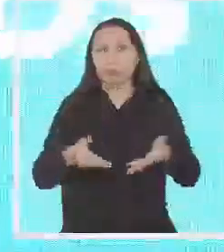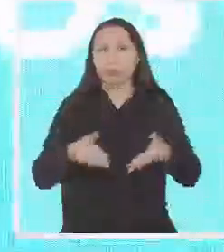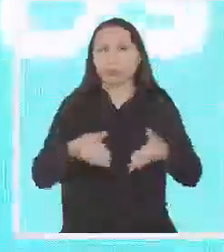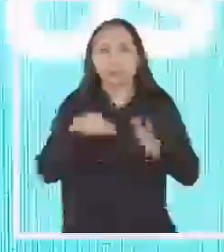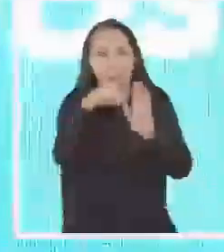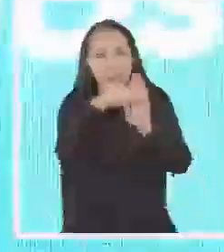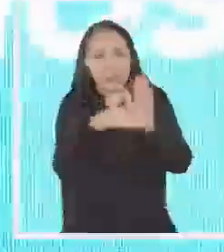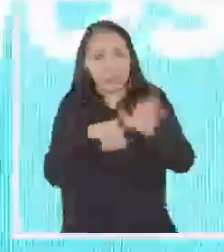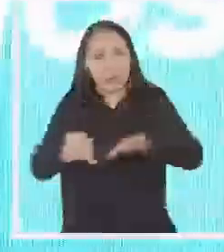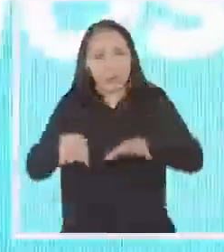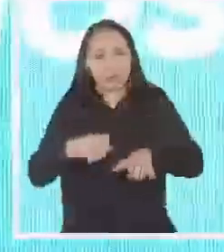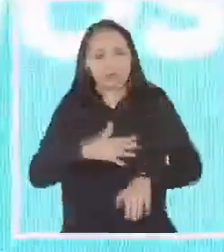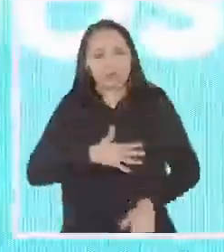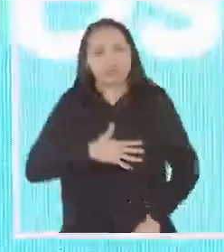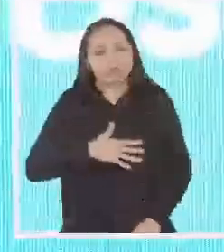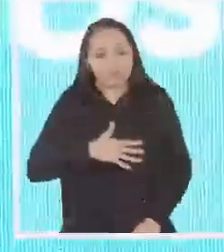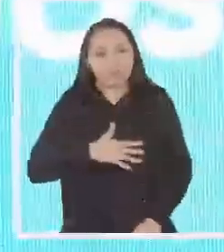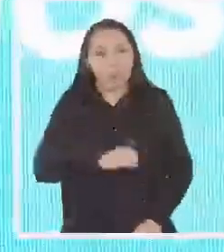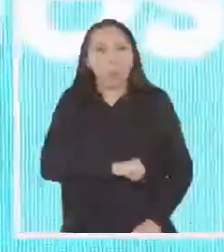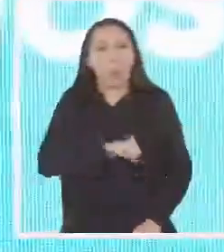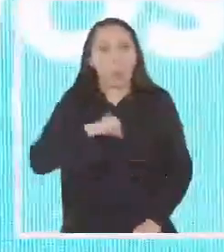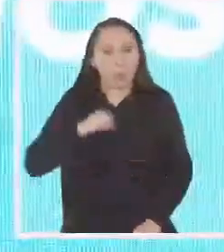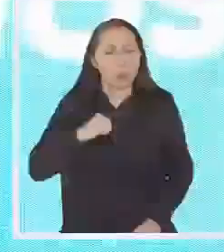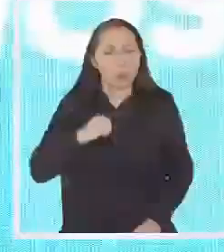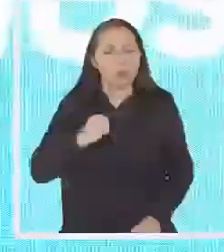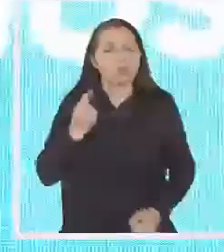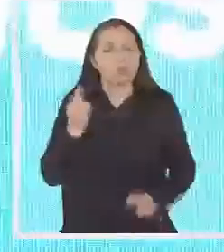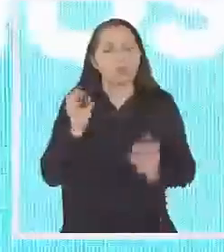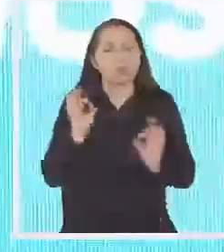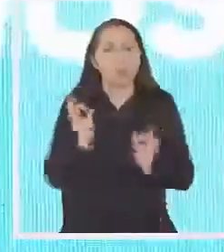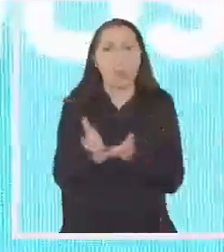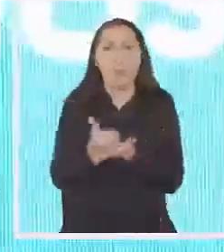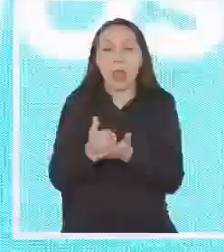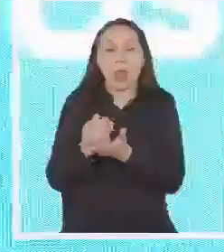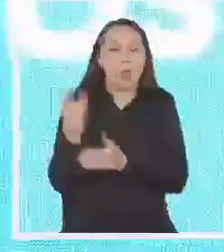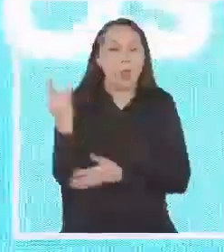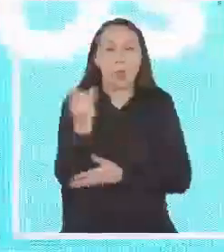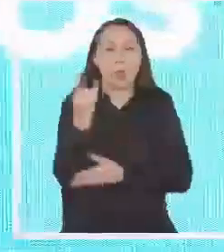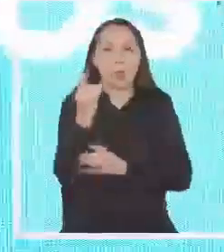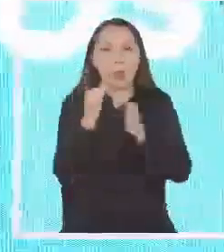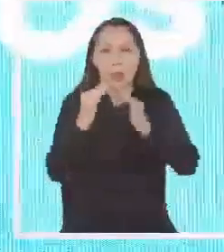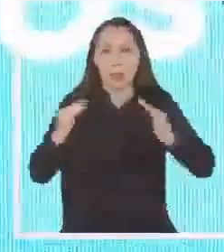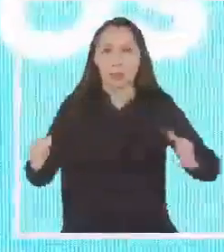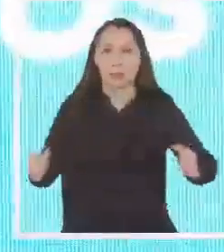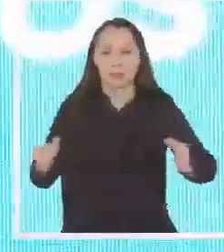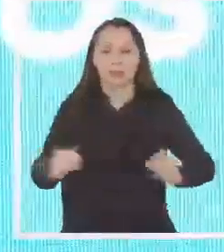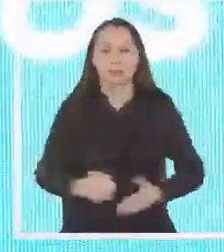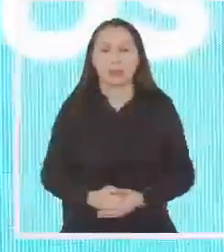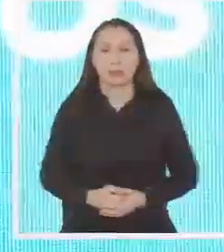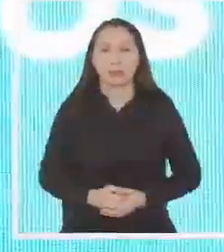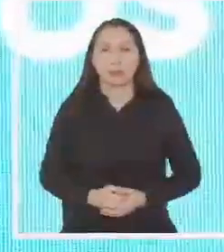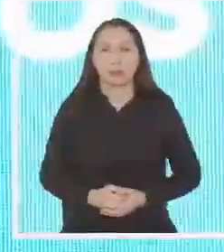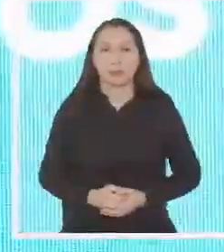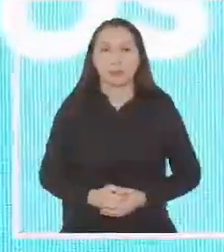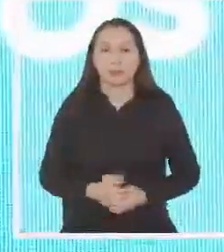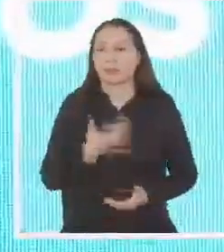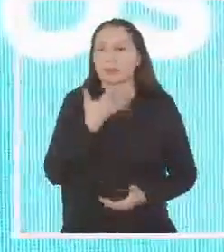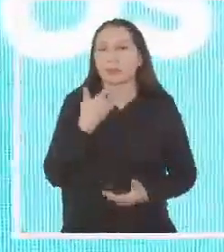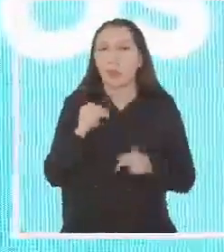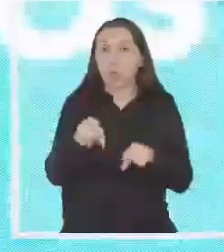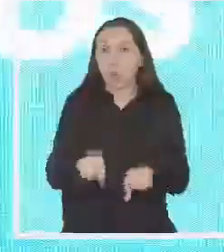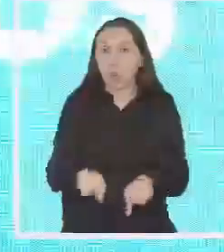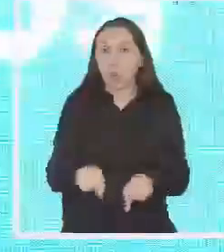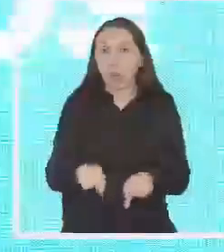por la cual siento particular orgullo es el Plan de Emergencia Habitacional, porque